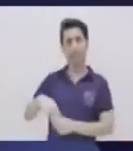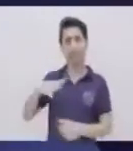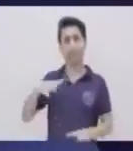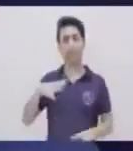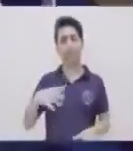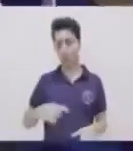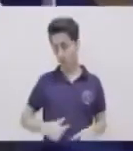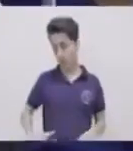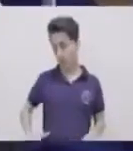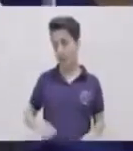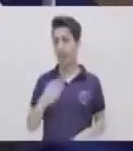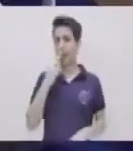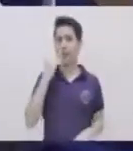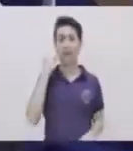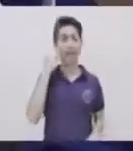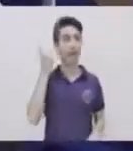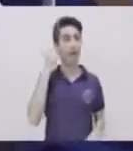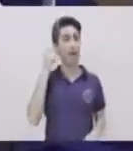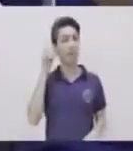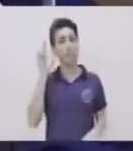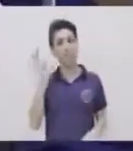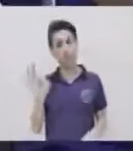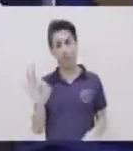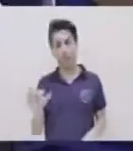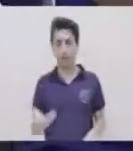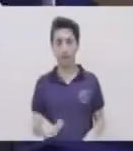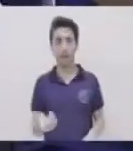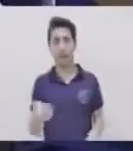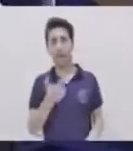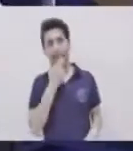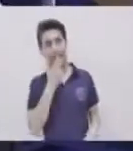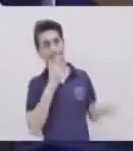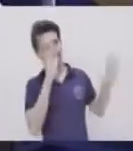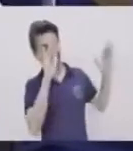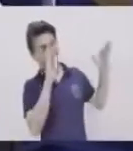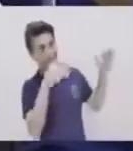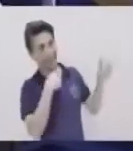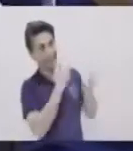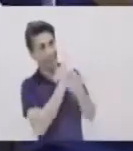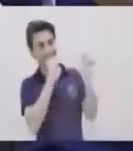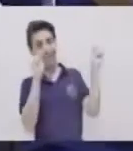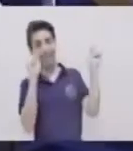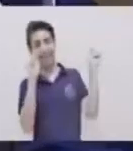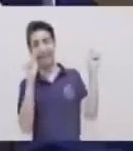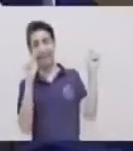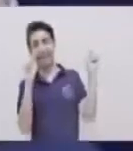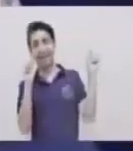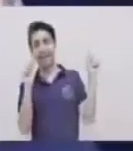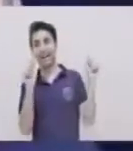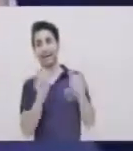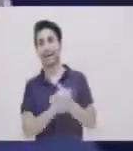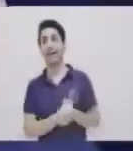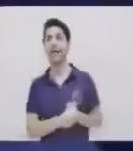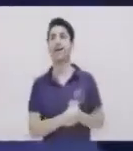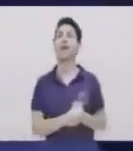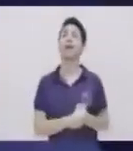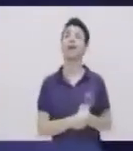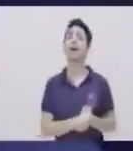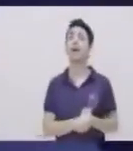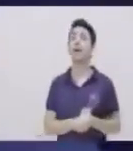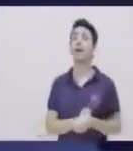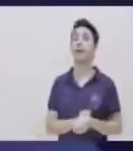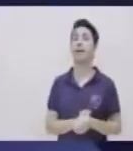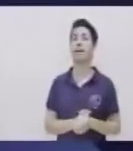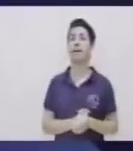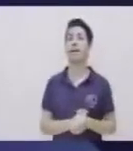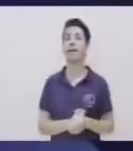hígado. ¡Ja, ja, ja, ja! Me he librado del engaño. Con este cuento vamos